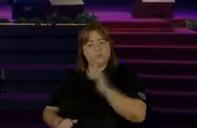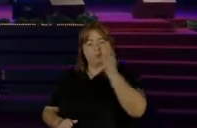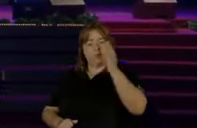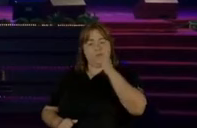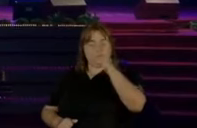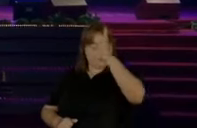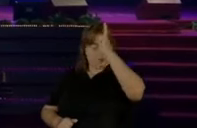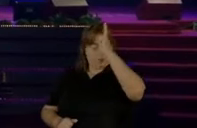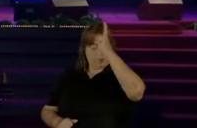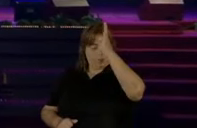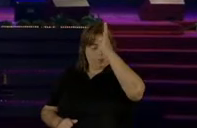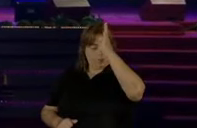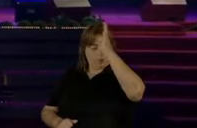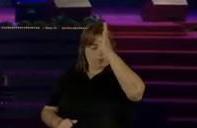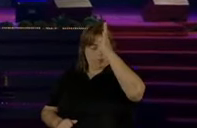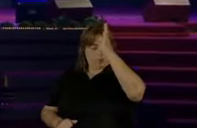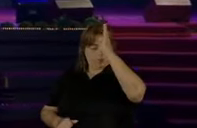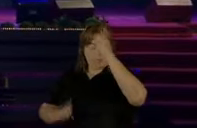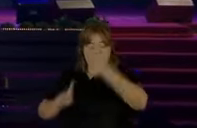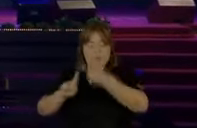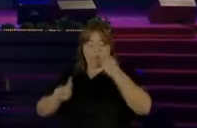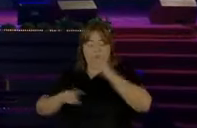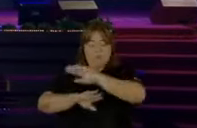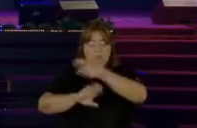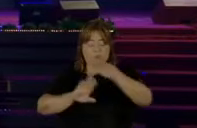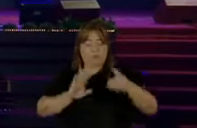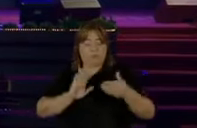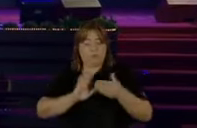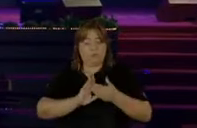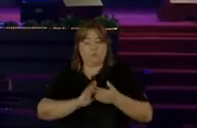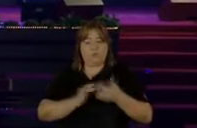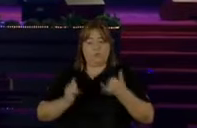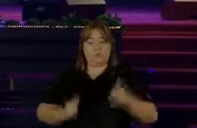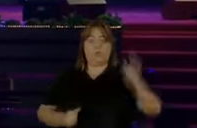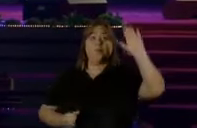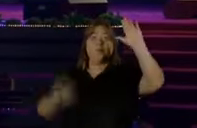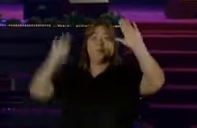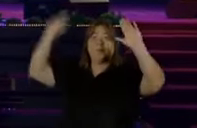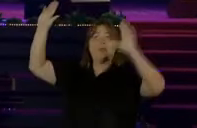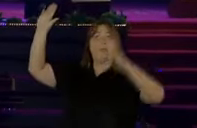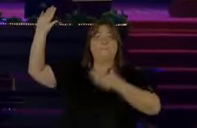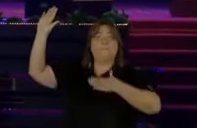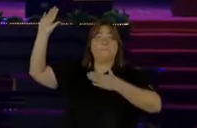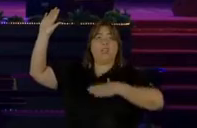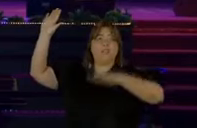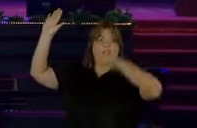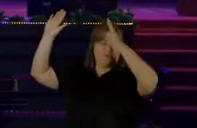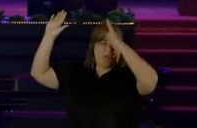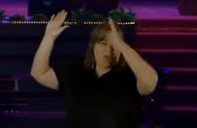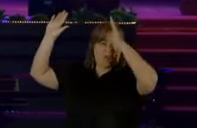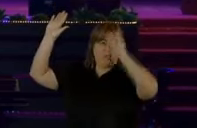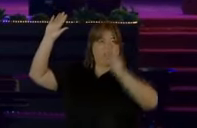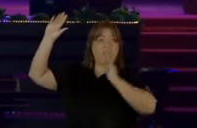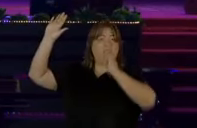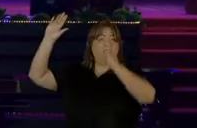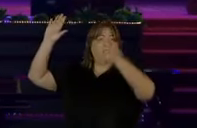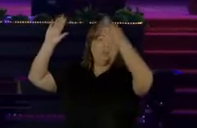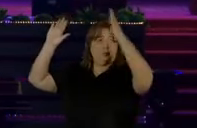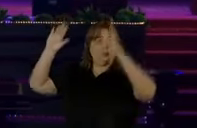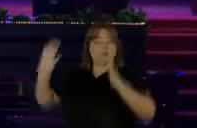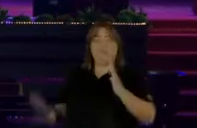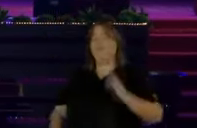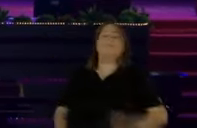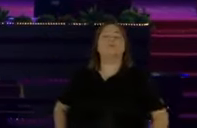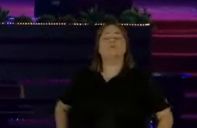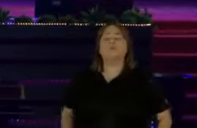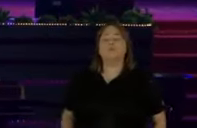Padre de alguno. Levante su mano y diga, mi Padre es Dios. Y como decía el